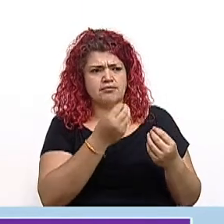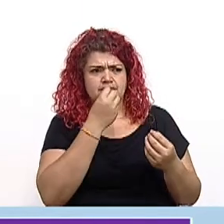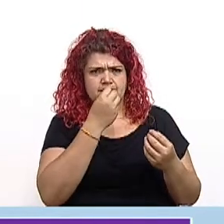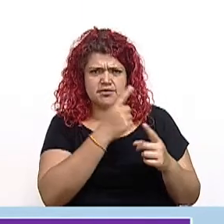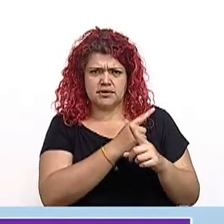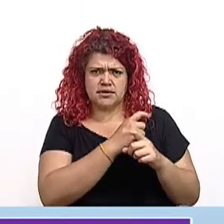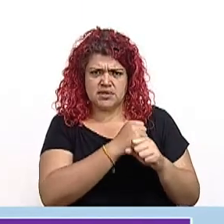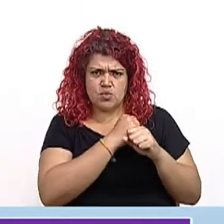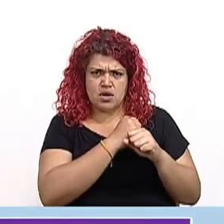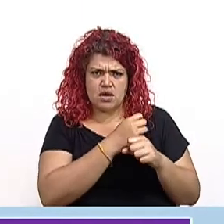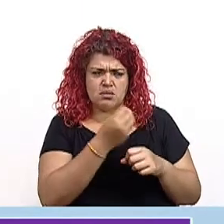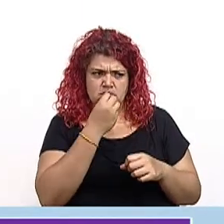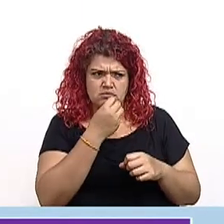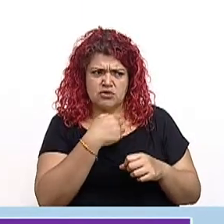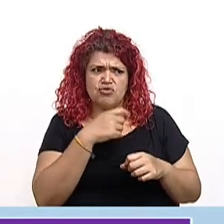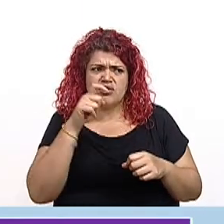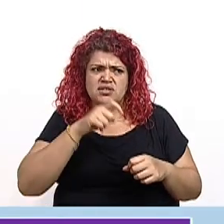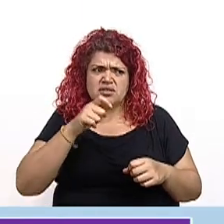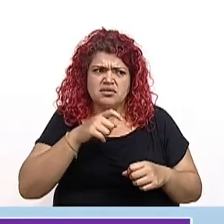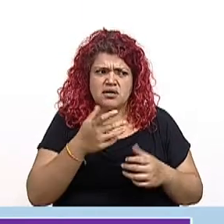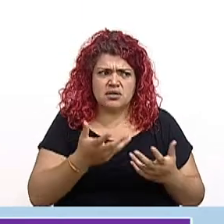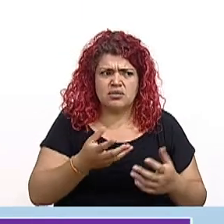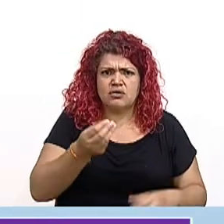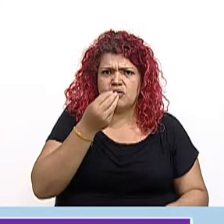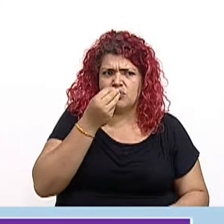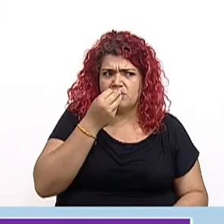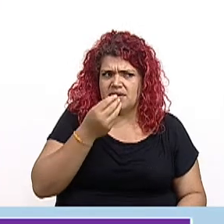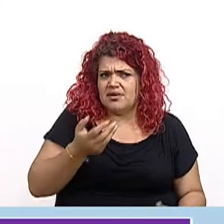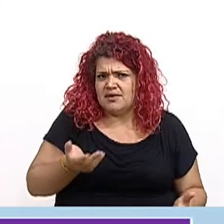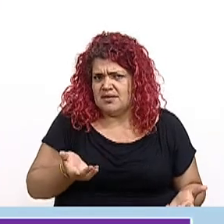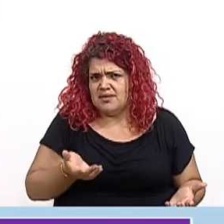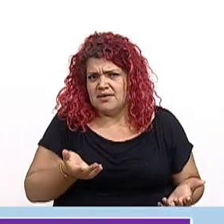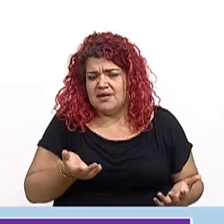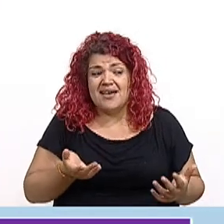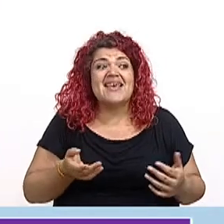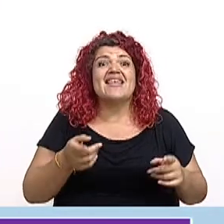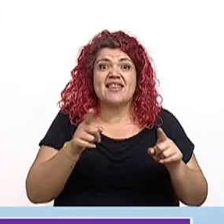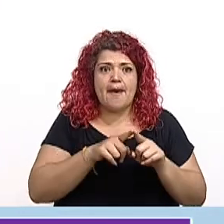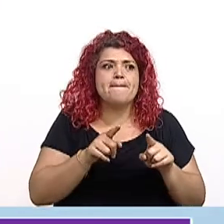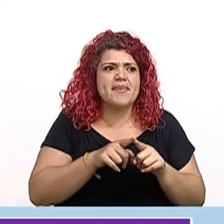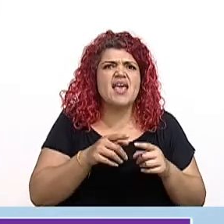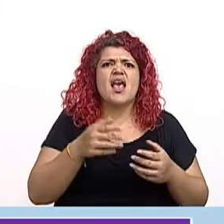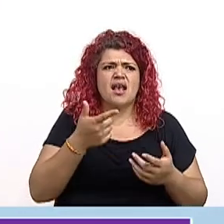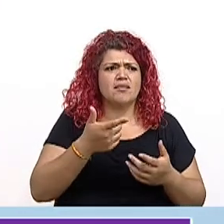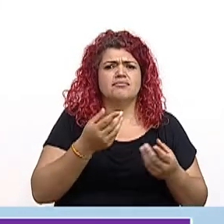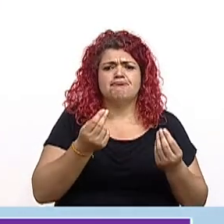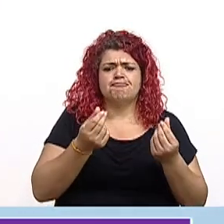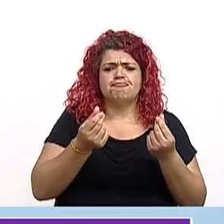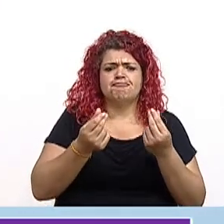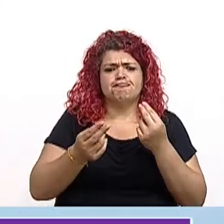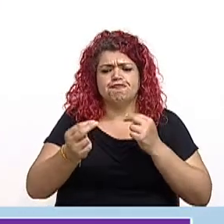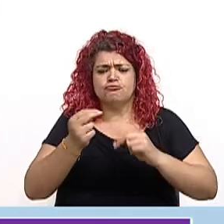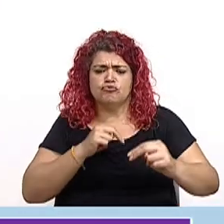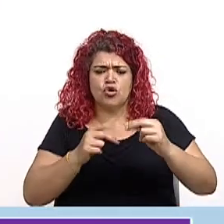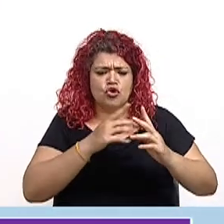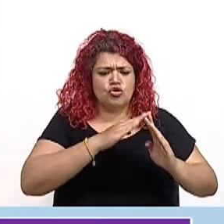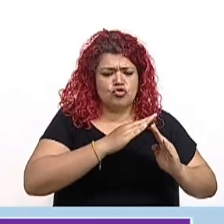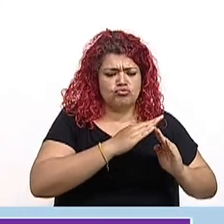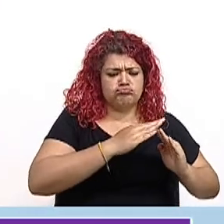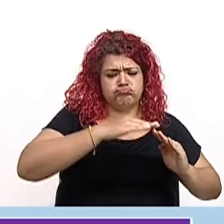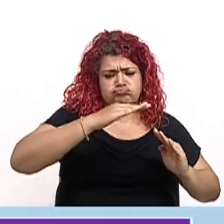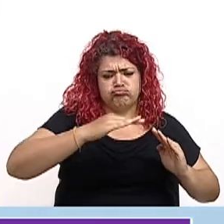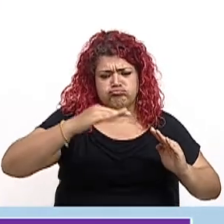alimentaria, por la necesidad que tenemos nosotros de alimentarnos, y también por el dinamismo económico que le propone a la